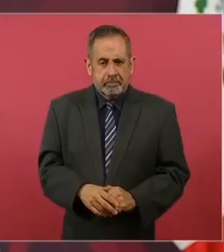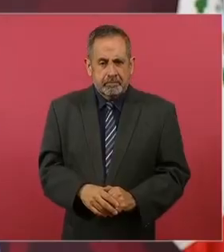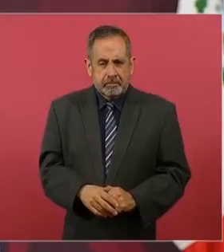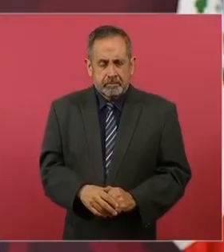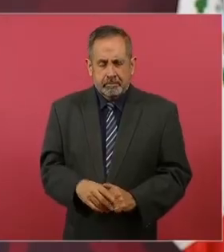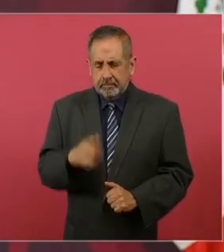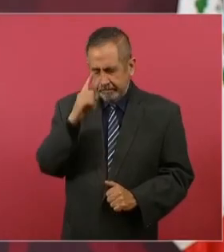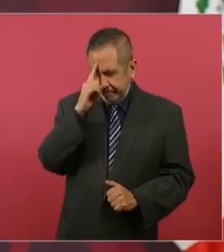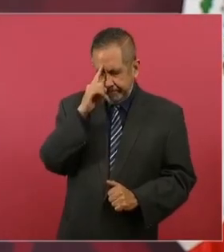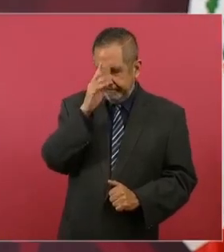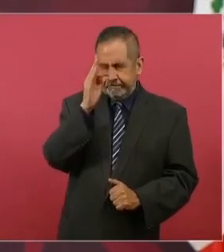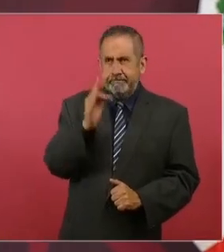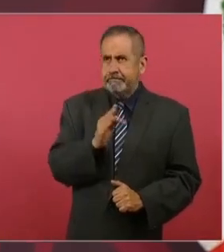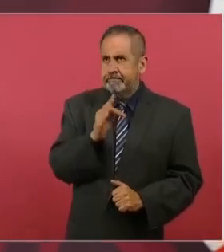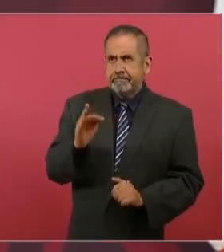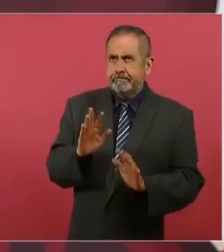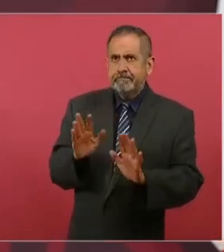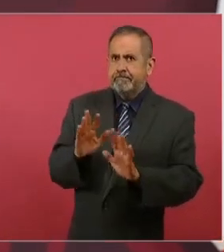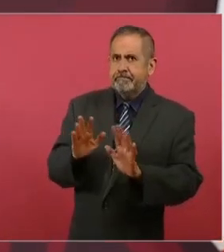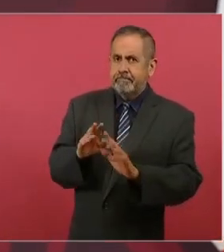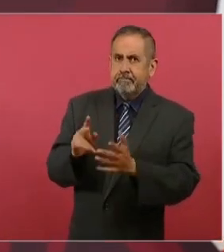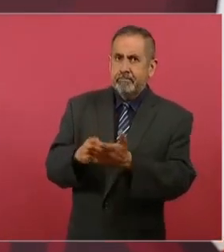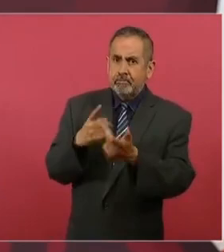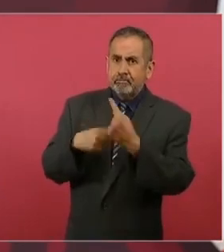cruz, cruz, cruz.